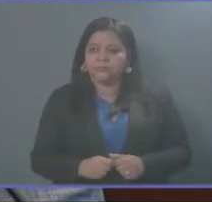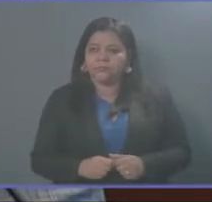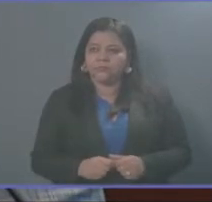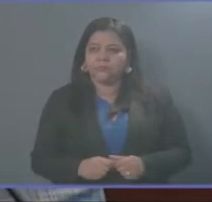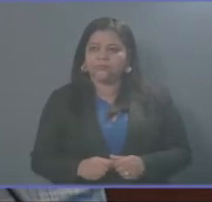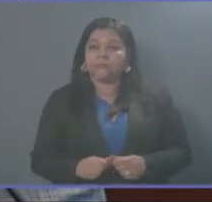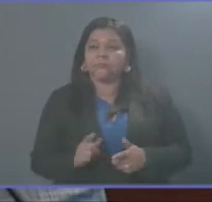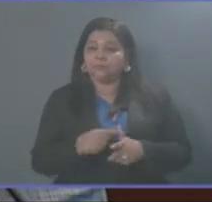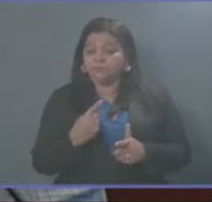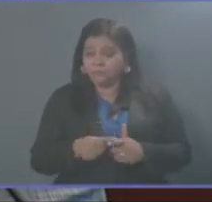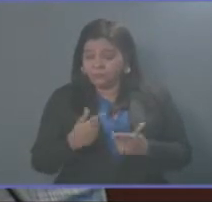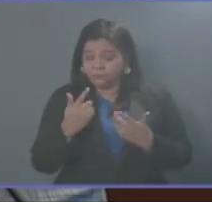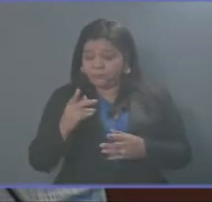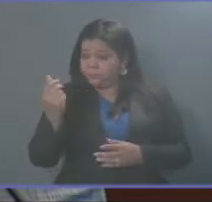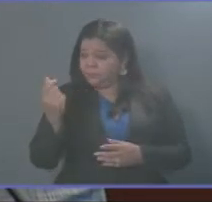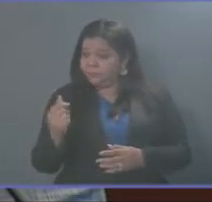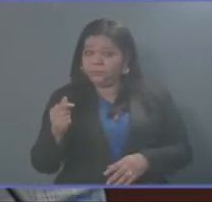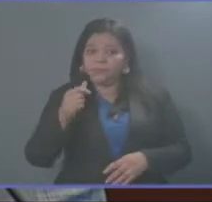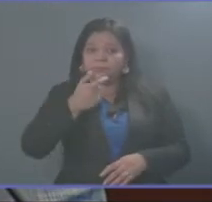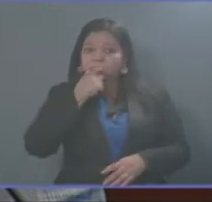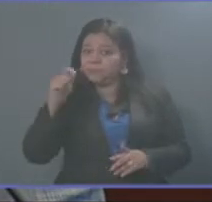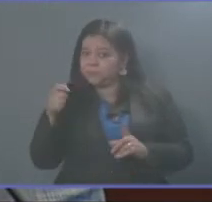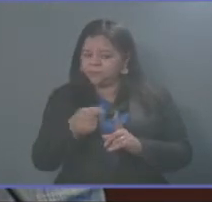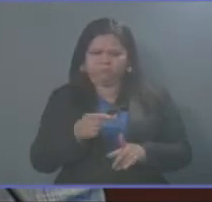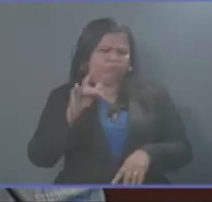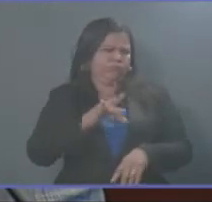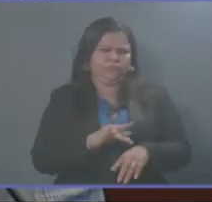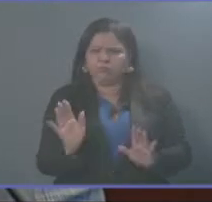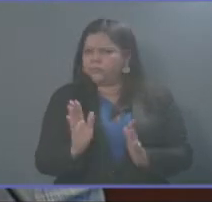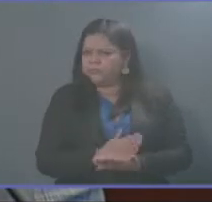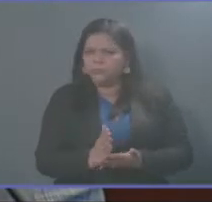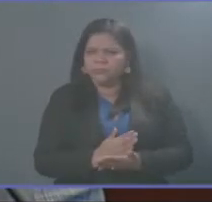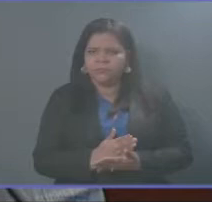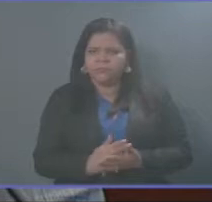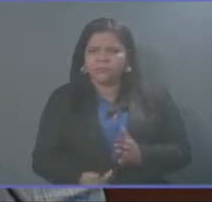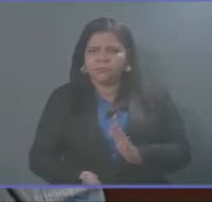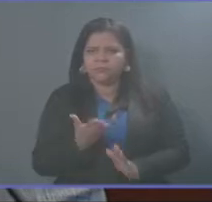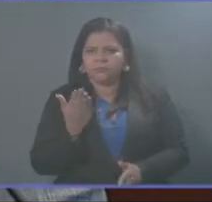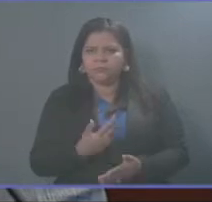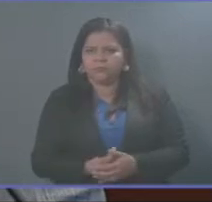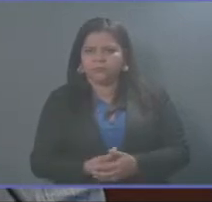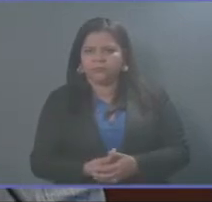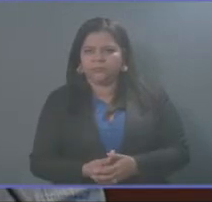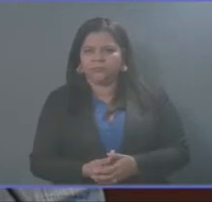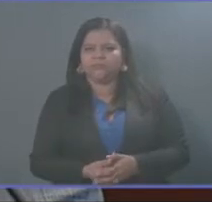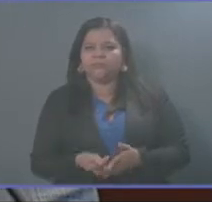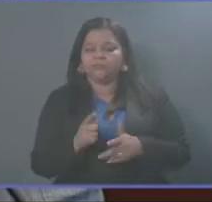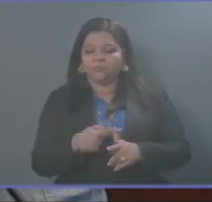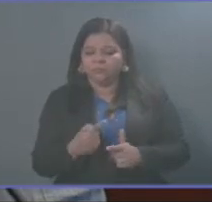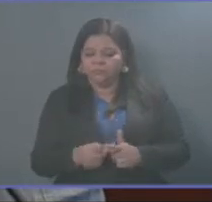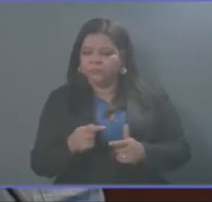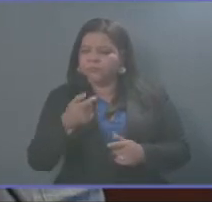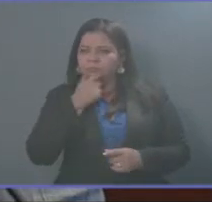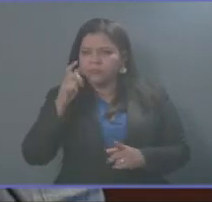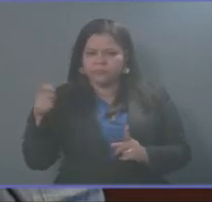El dinero de las pensiones no se toca. Con las pensiones de los trabajadores no se juega.